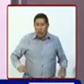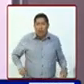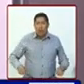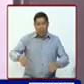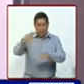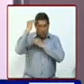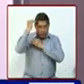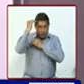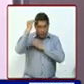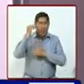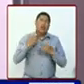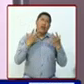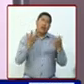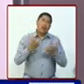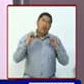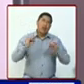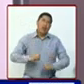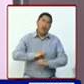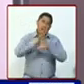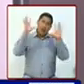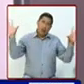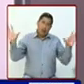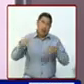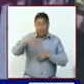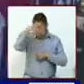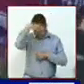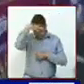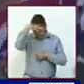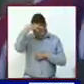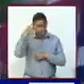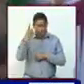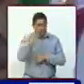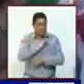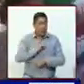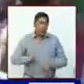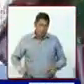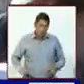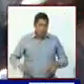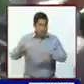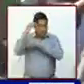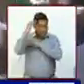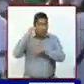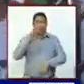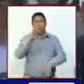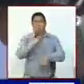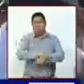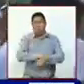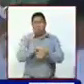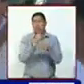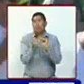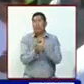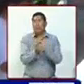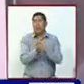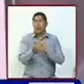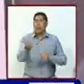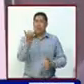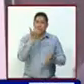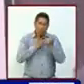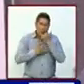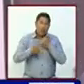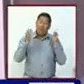de Santa Cruz. Quiero aclarar que Camacho no está preso por ser gobernador de Santa Cruz, está preso porque ha